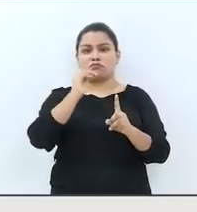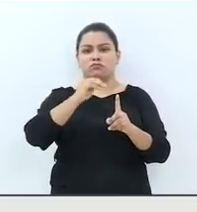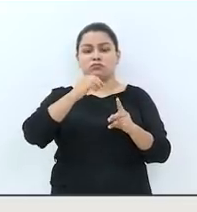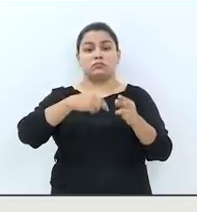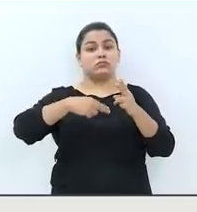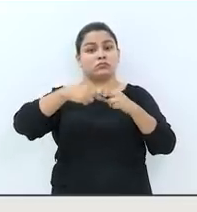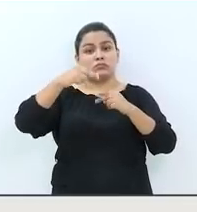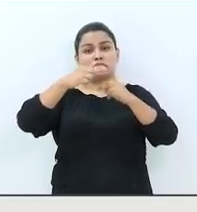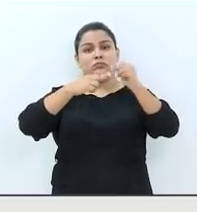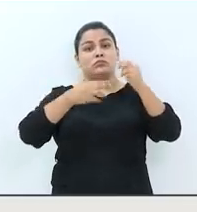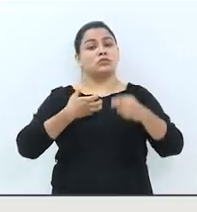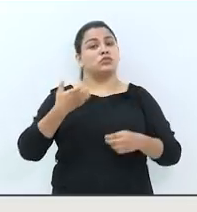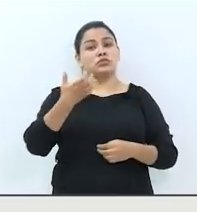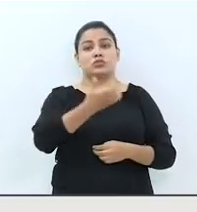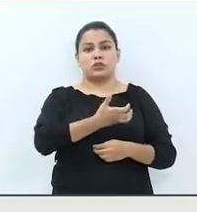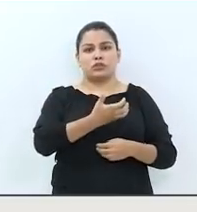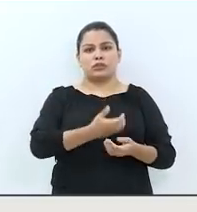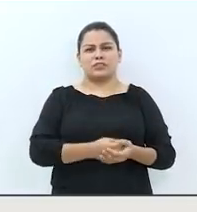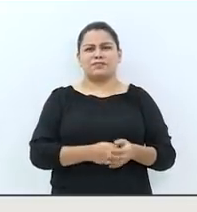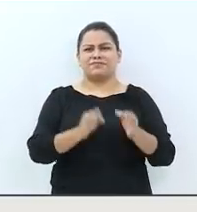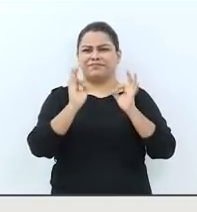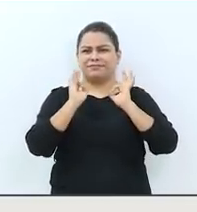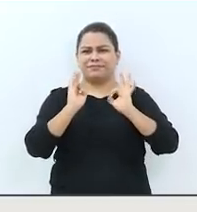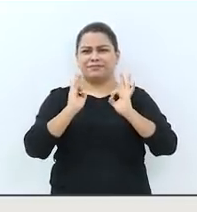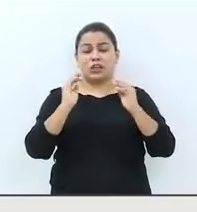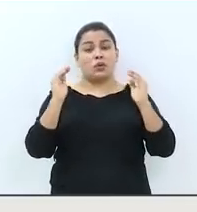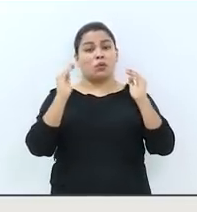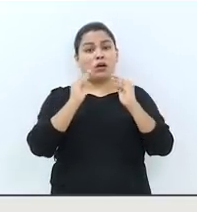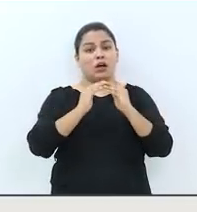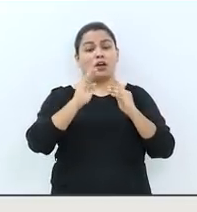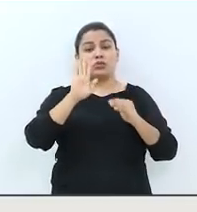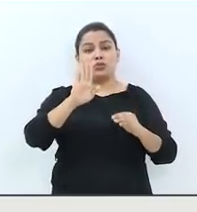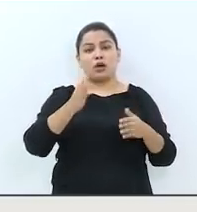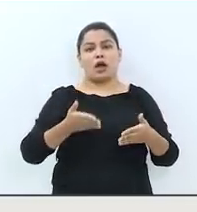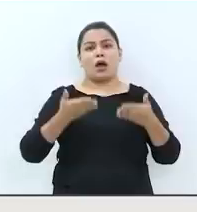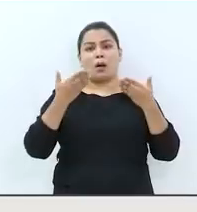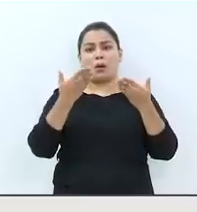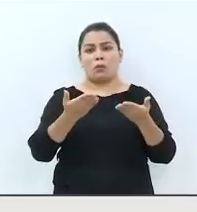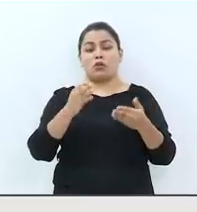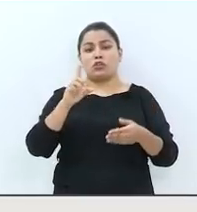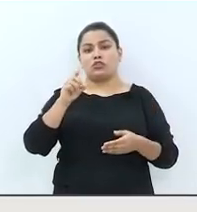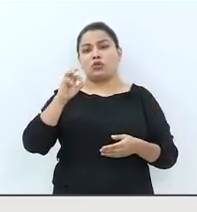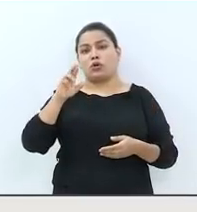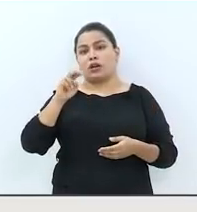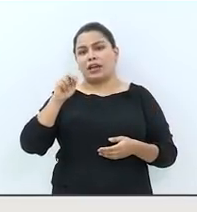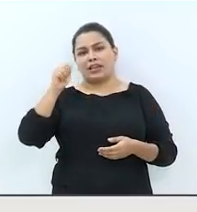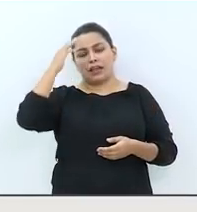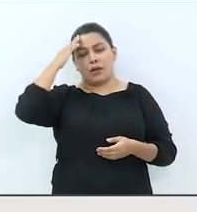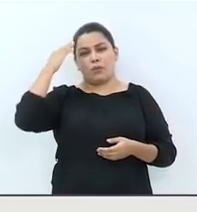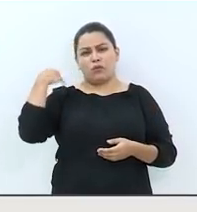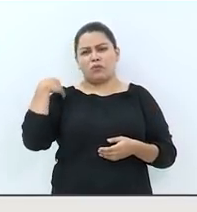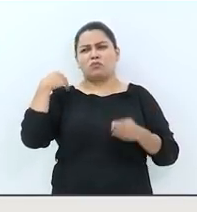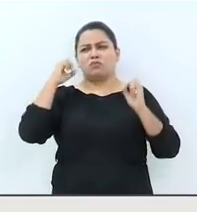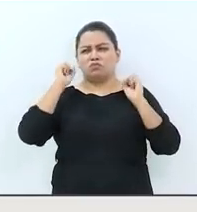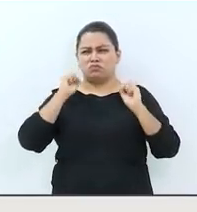entre todos. Y Elsa, me parece genial, igual con el aporte de Lorena, podemos hablar de otro componente